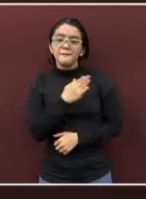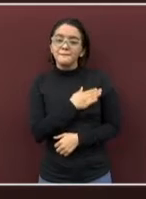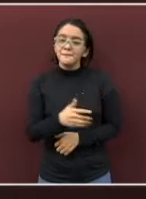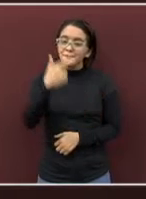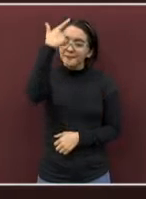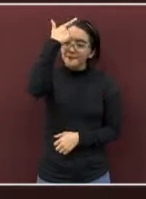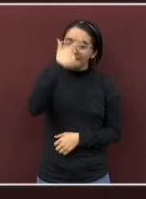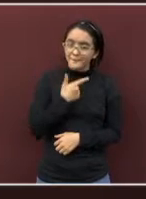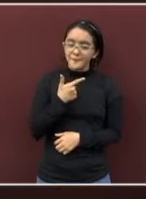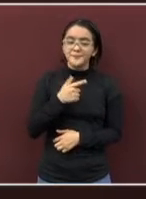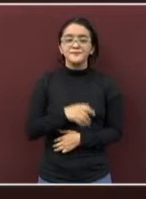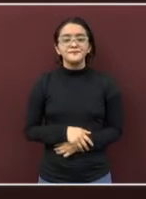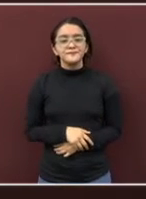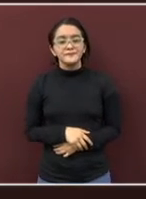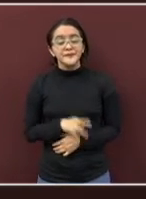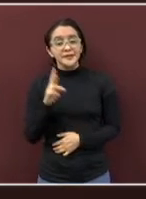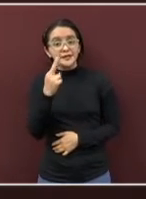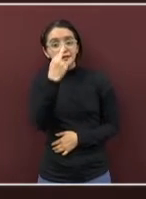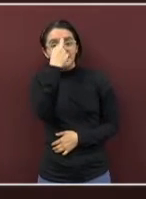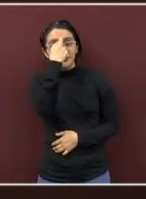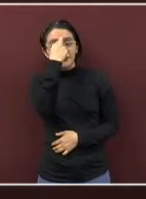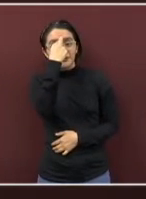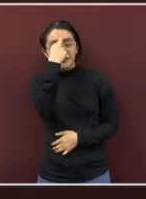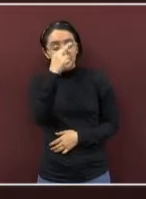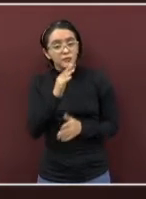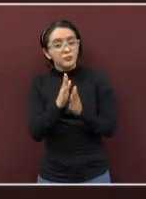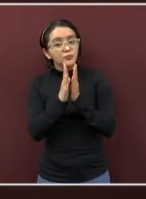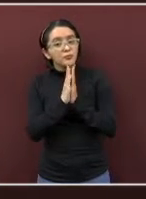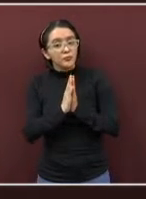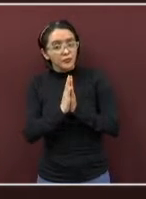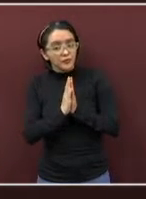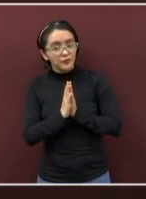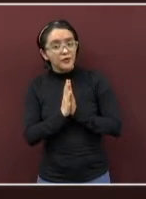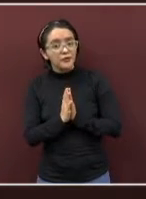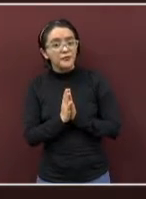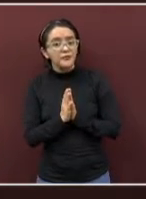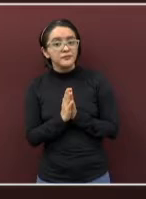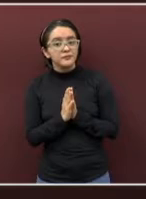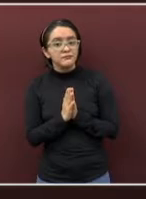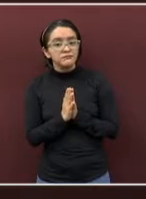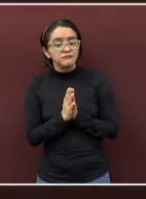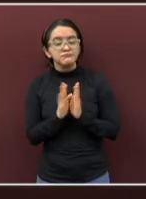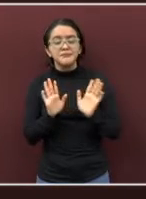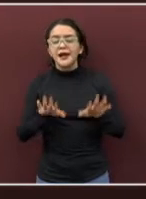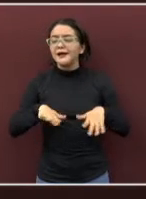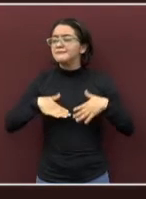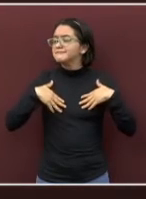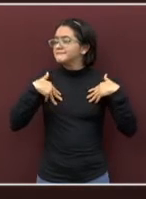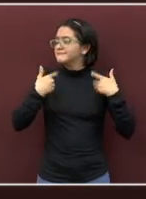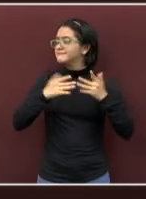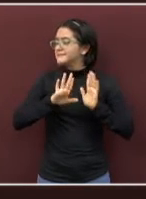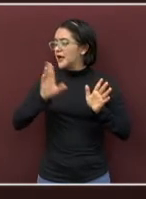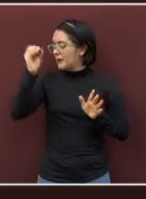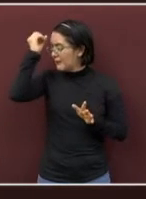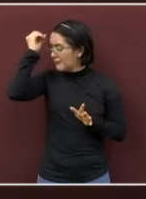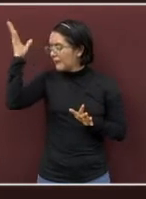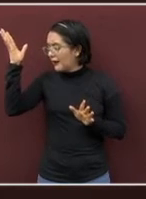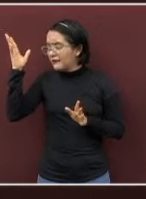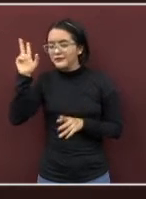muy buenas noches y recuerden por favor no se confíen vacunarse